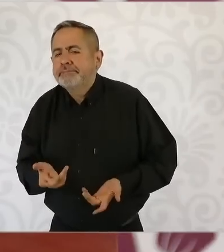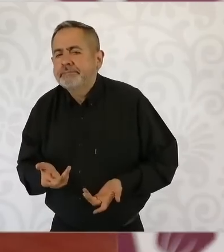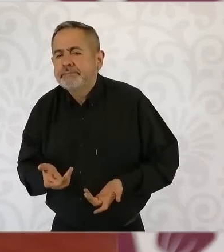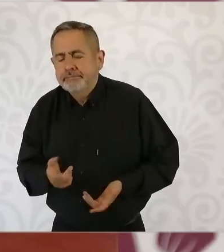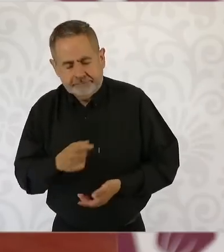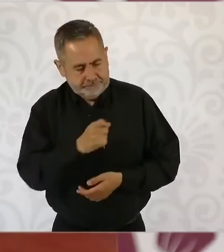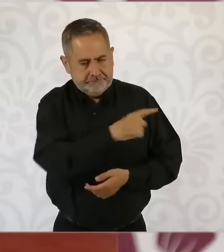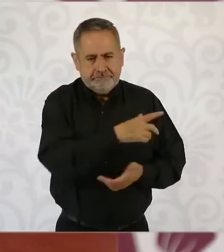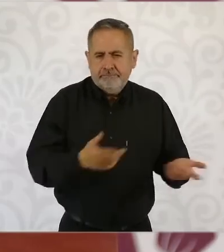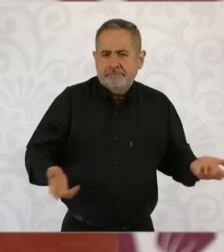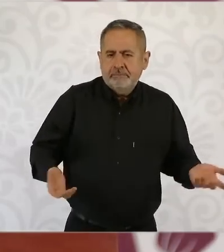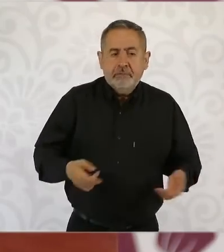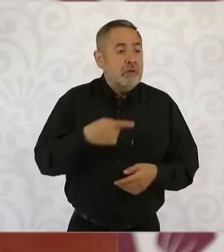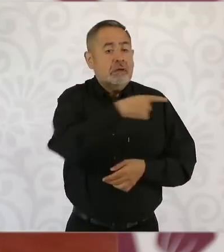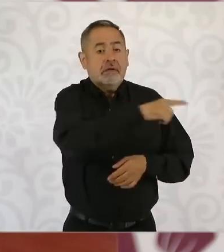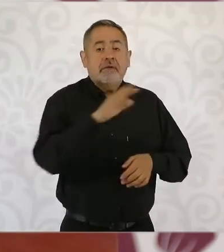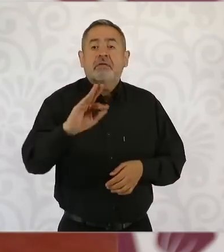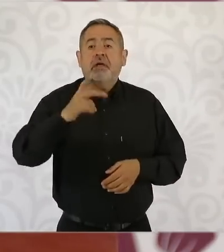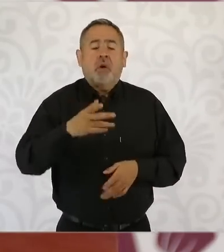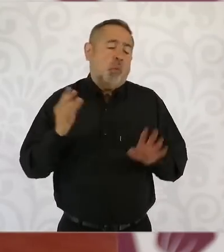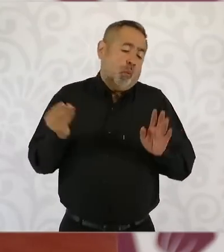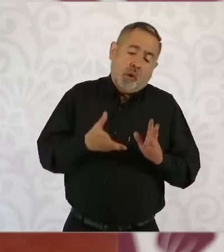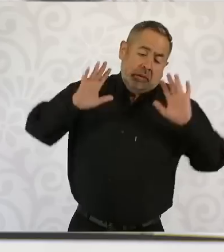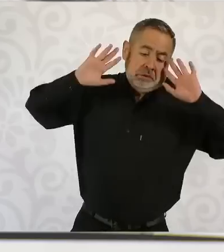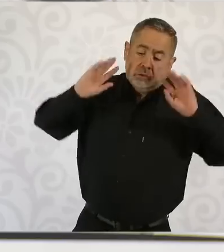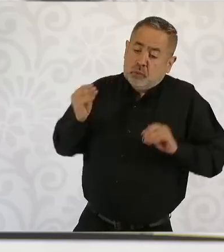Está como el haya sido como haya sido.